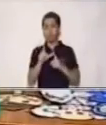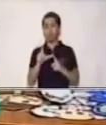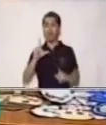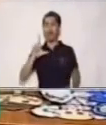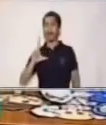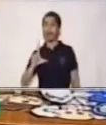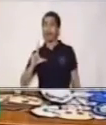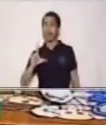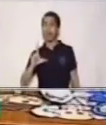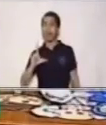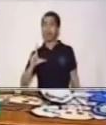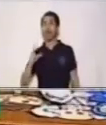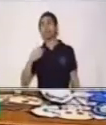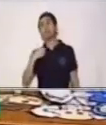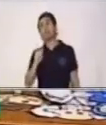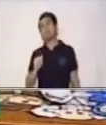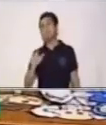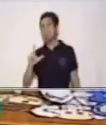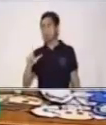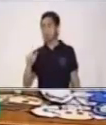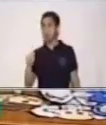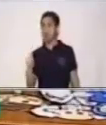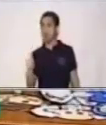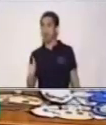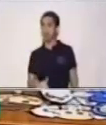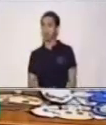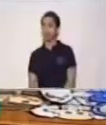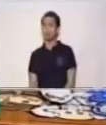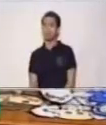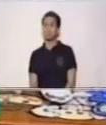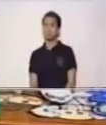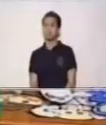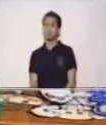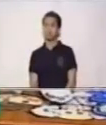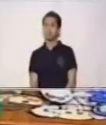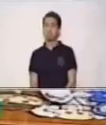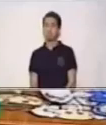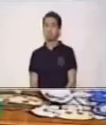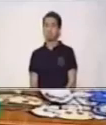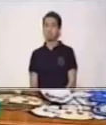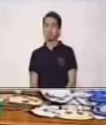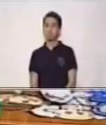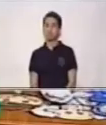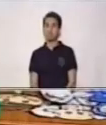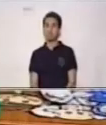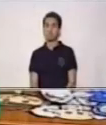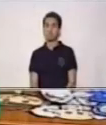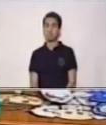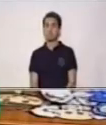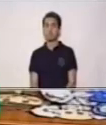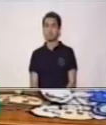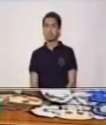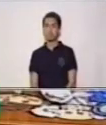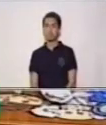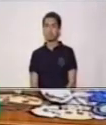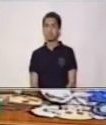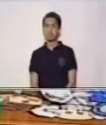la, podemos escribir una frase corta. En este caso podríamos escribir la